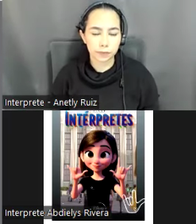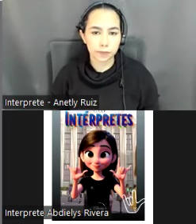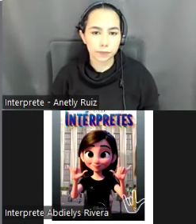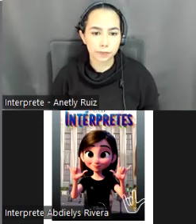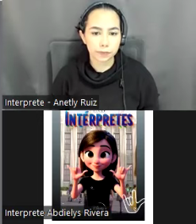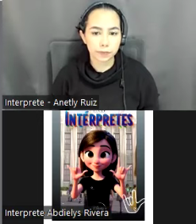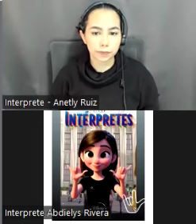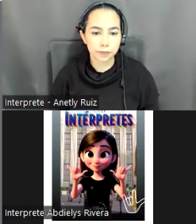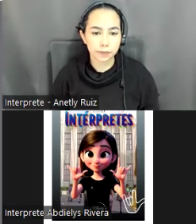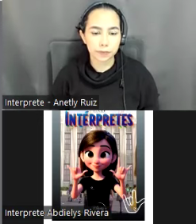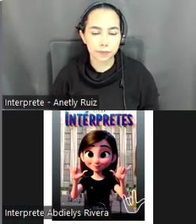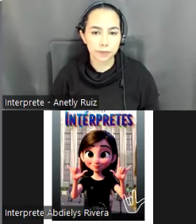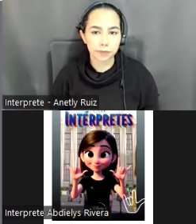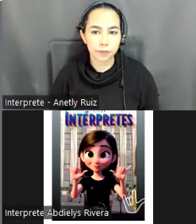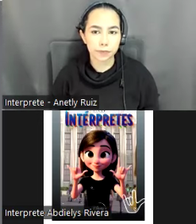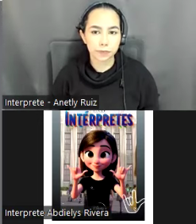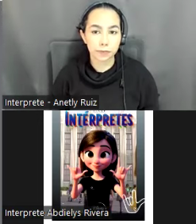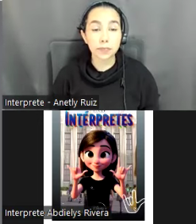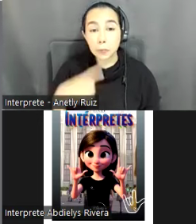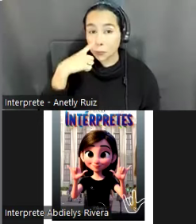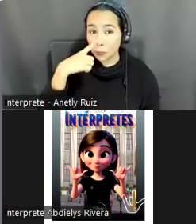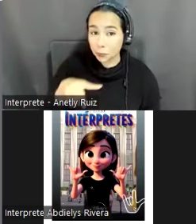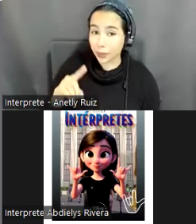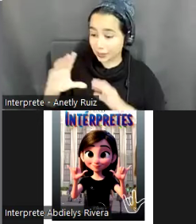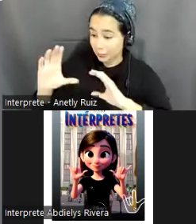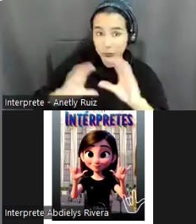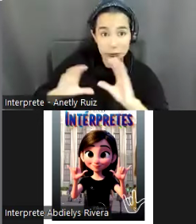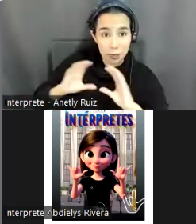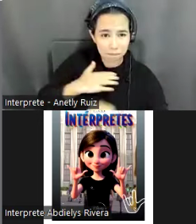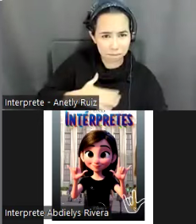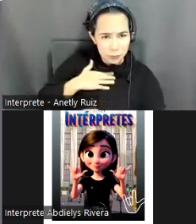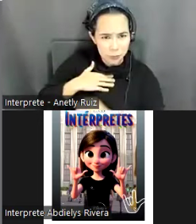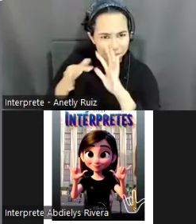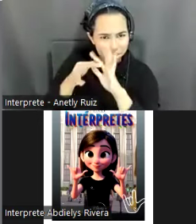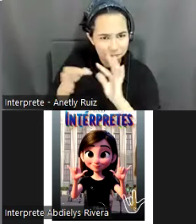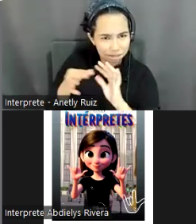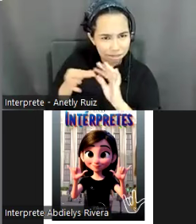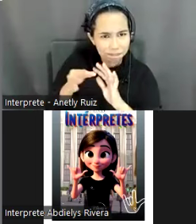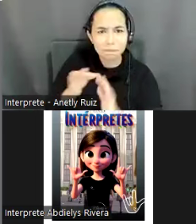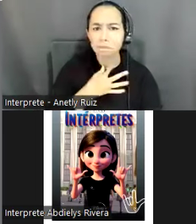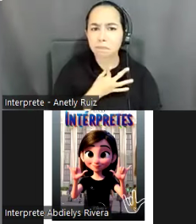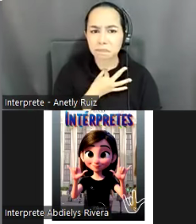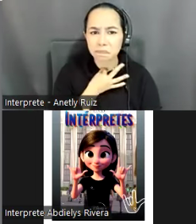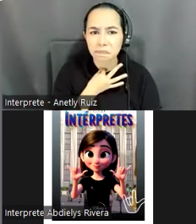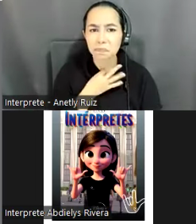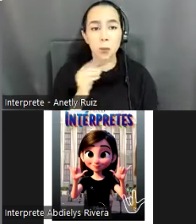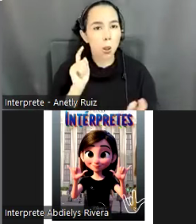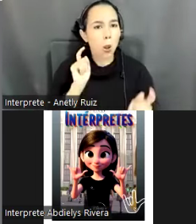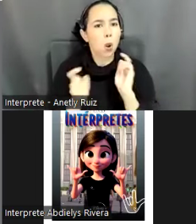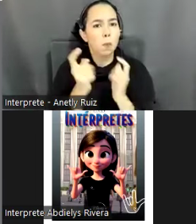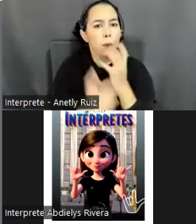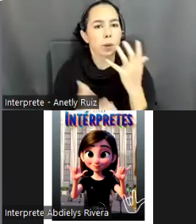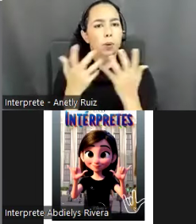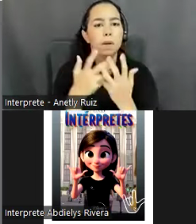Me gustaría que pudiéramos hacer a través del chat cuántos han escuchado sobre los acomodos razonables en escenarios clínicos.